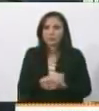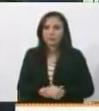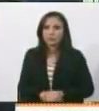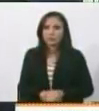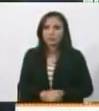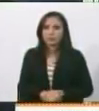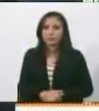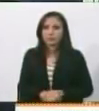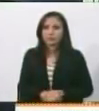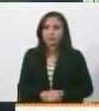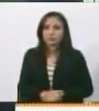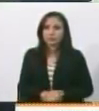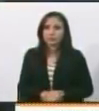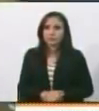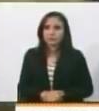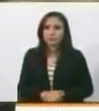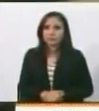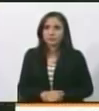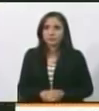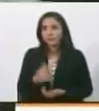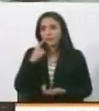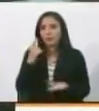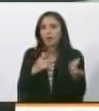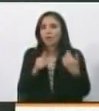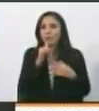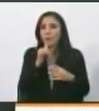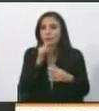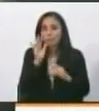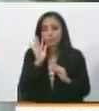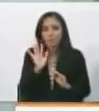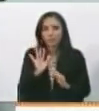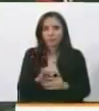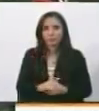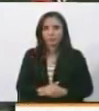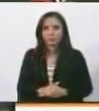Anda sacando cuenta. Voy a ver si la veo por aquí.